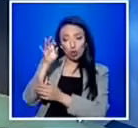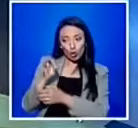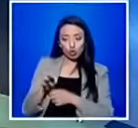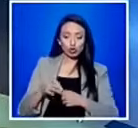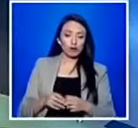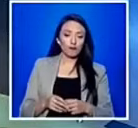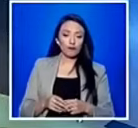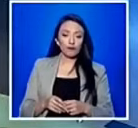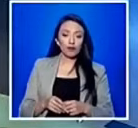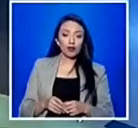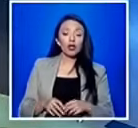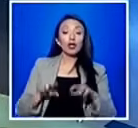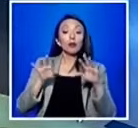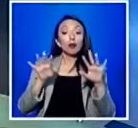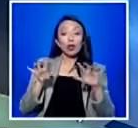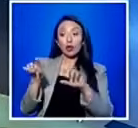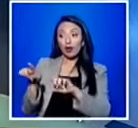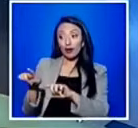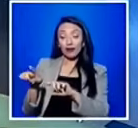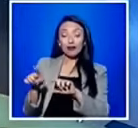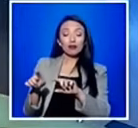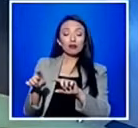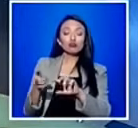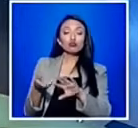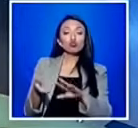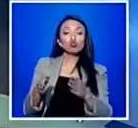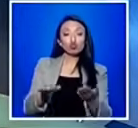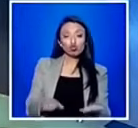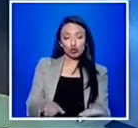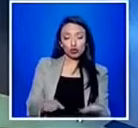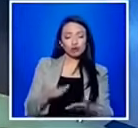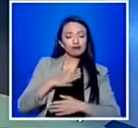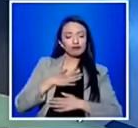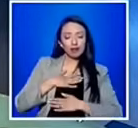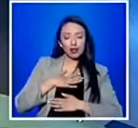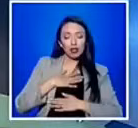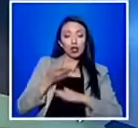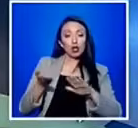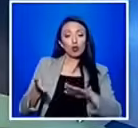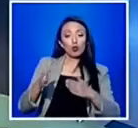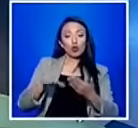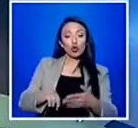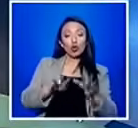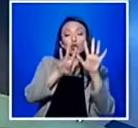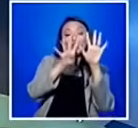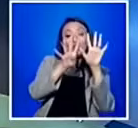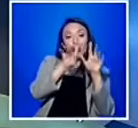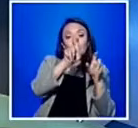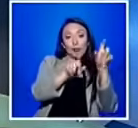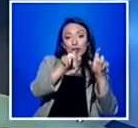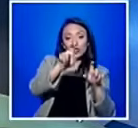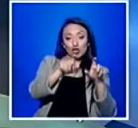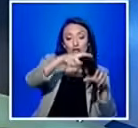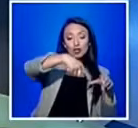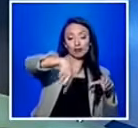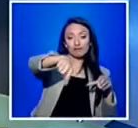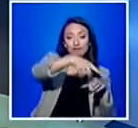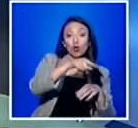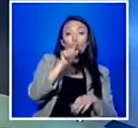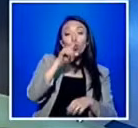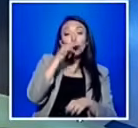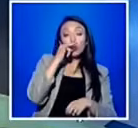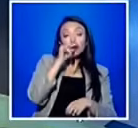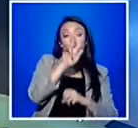esta zona. Bueno, pero en esta ocasión el accidente provocó la muerte, lamentablemente, de 9 integrantes de una misma familia, entre ellos un menor